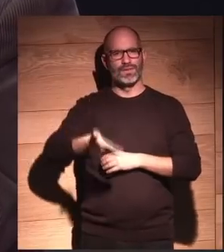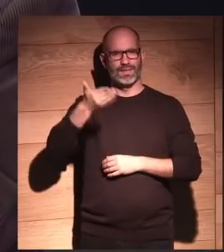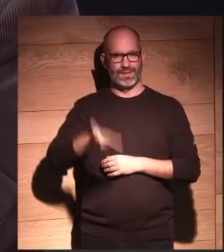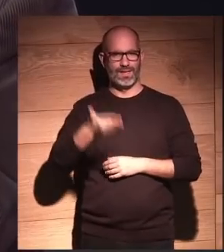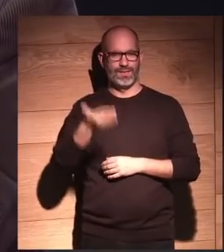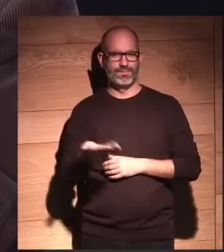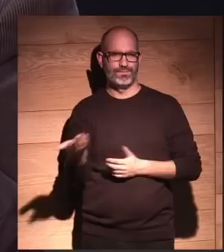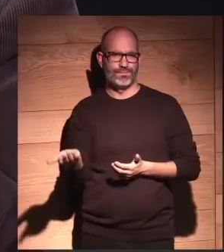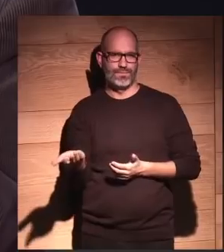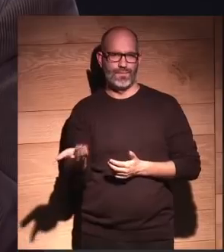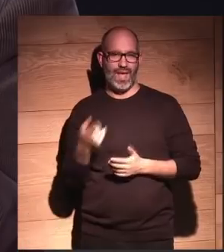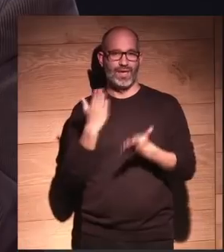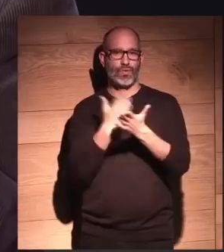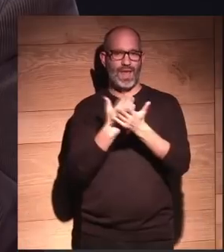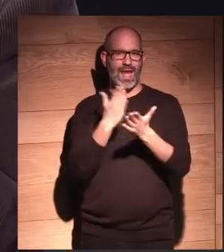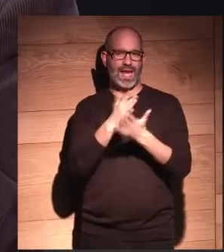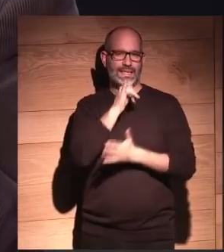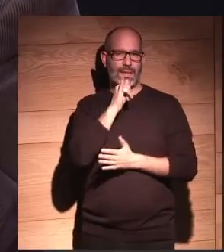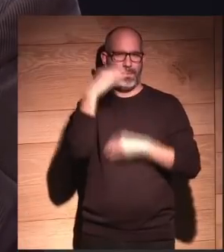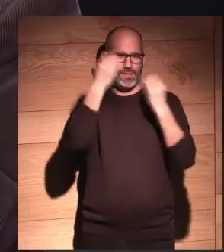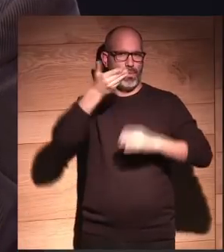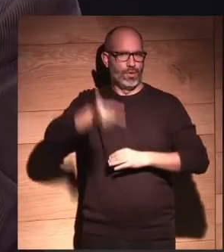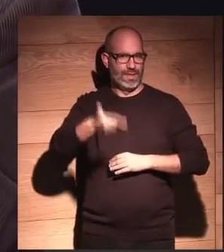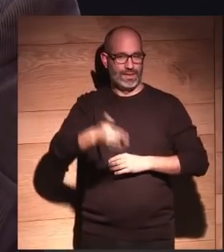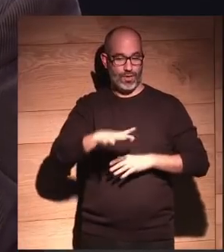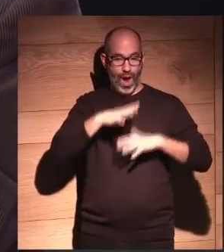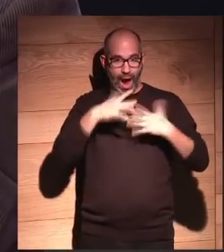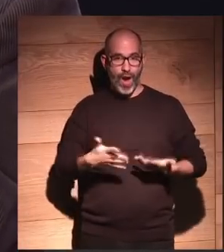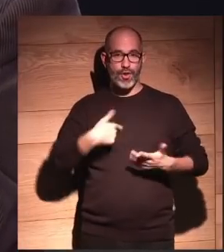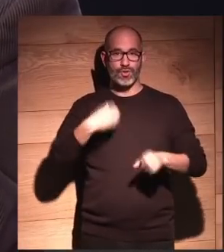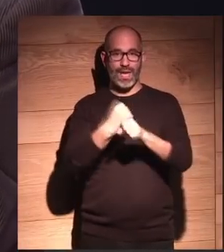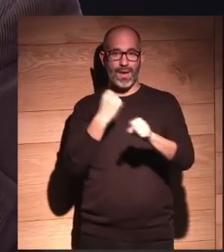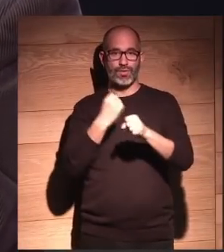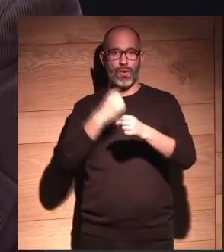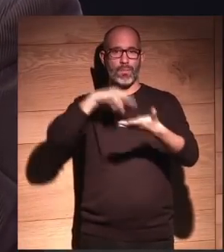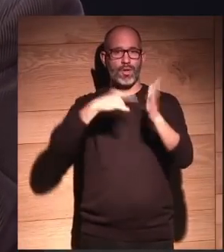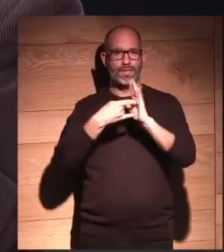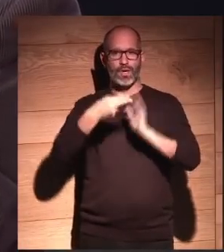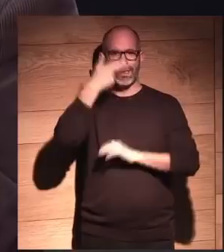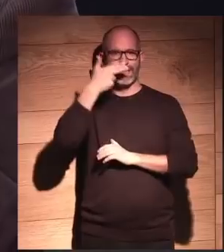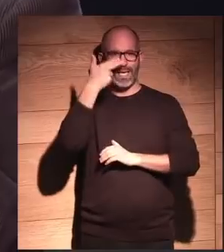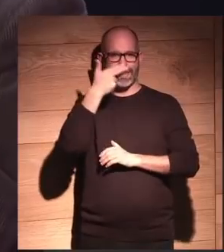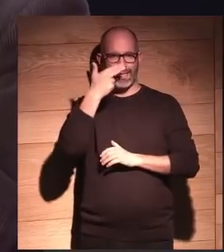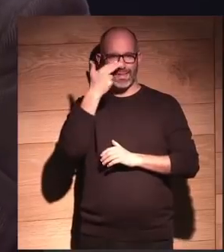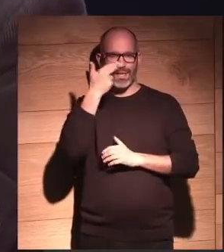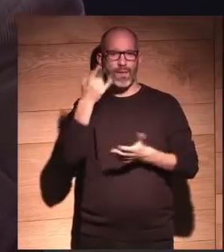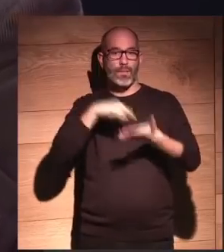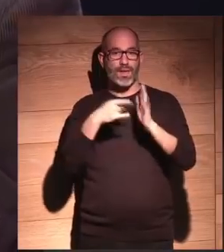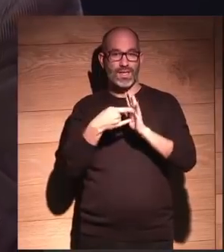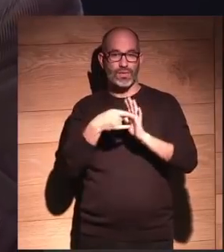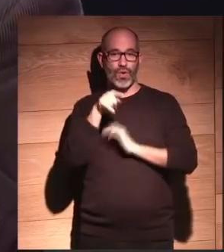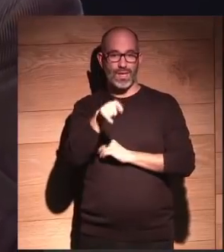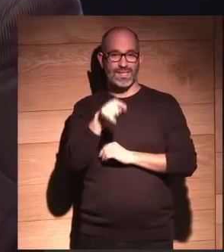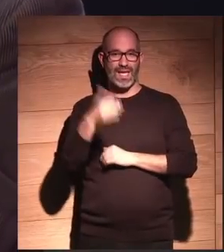importante estudiar latín. Yo en este momento estoy trabajando en un proyecto muy interesante que es, ya